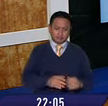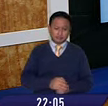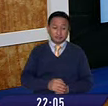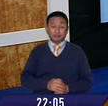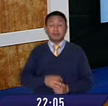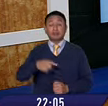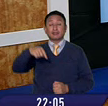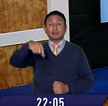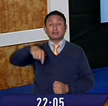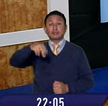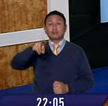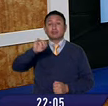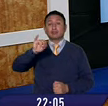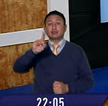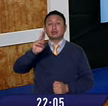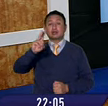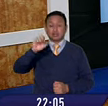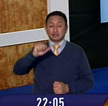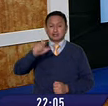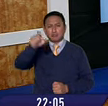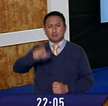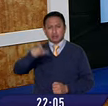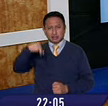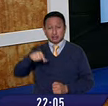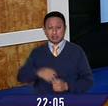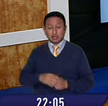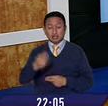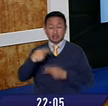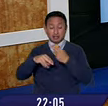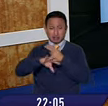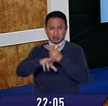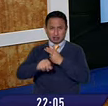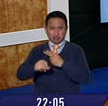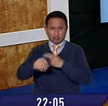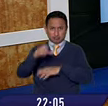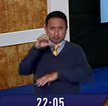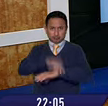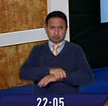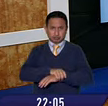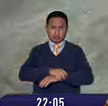Quirindé capturaron a delincuentes que robaban en locales comerciales.